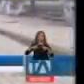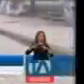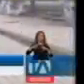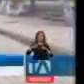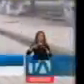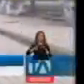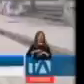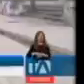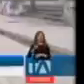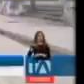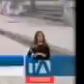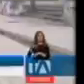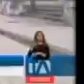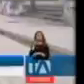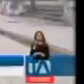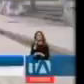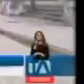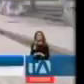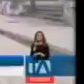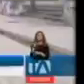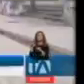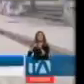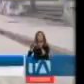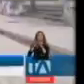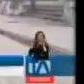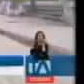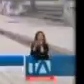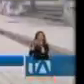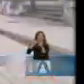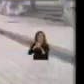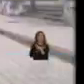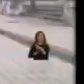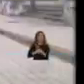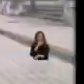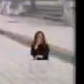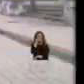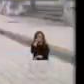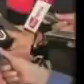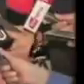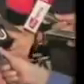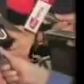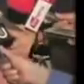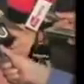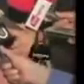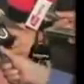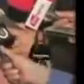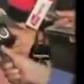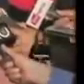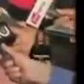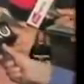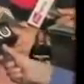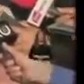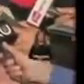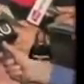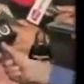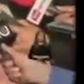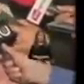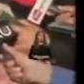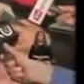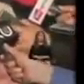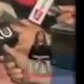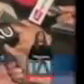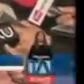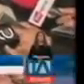que el demandante es parte de una organización cercana al expresidente Rafael Correa. Eso no significa que ya se inicien